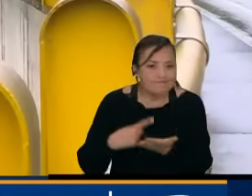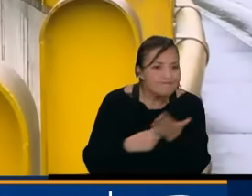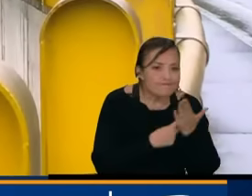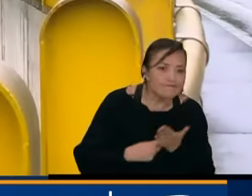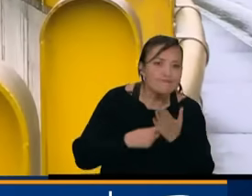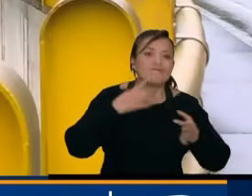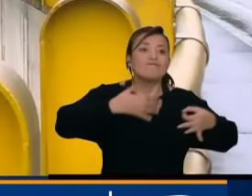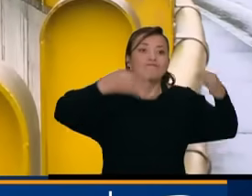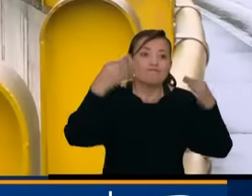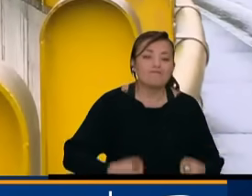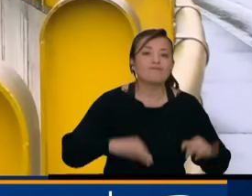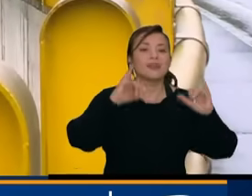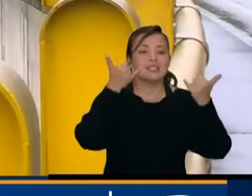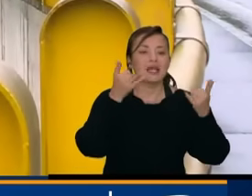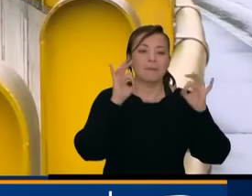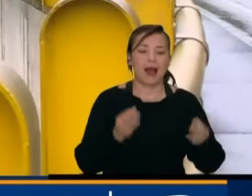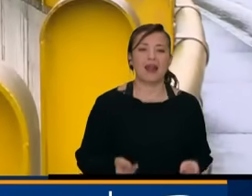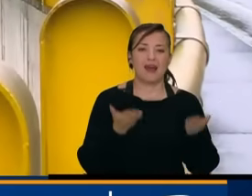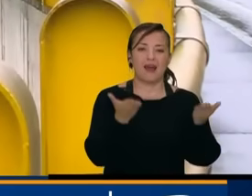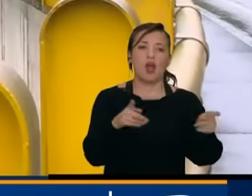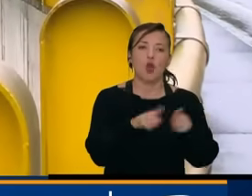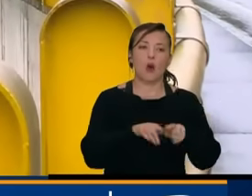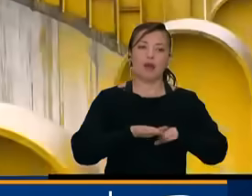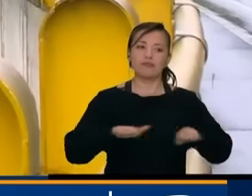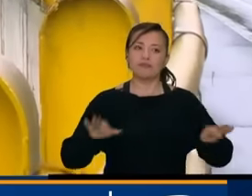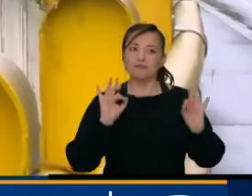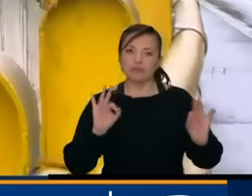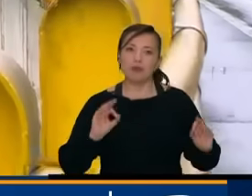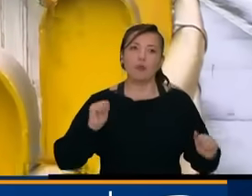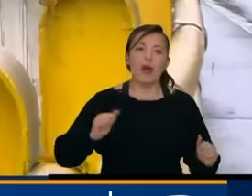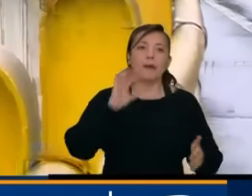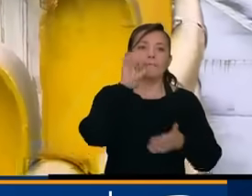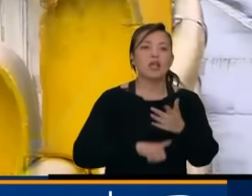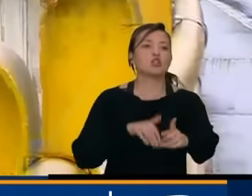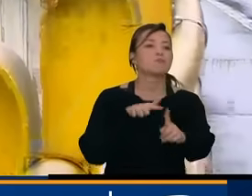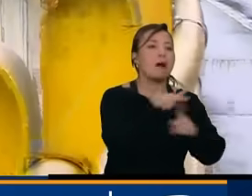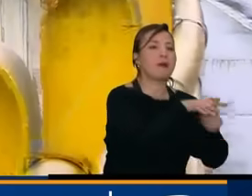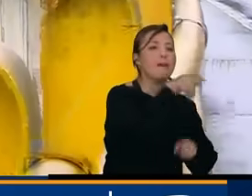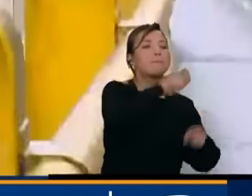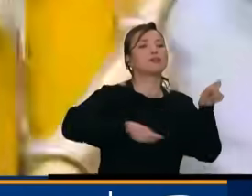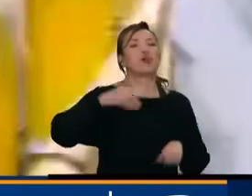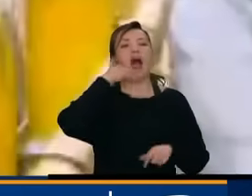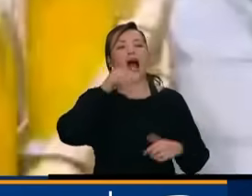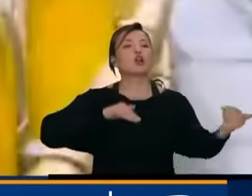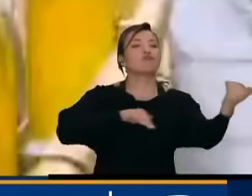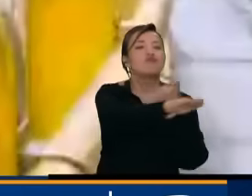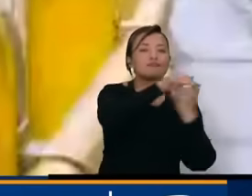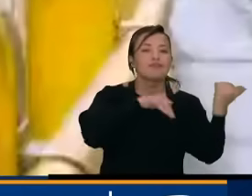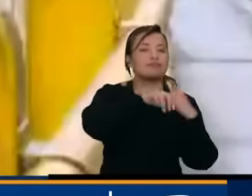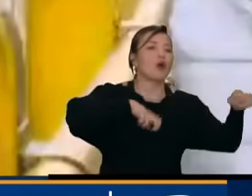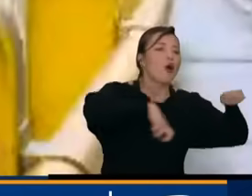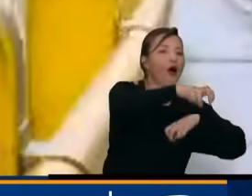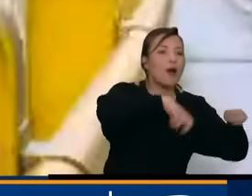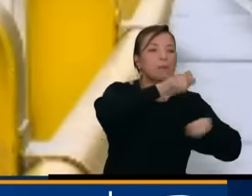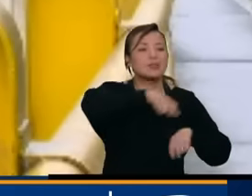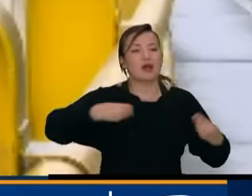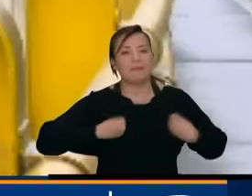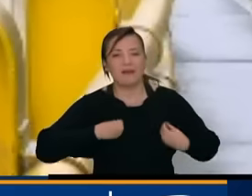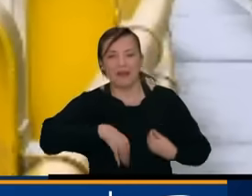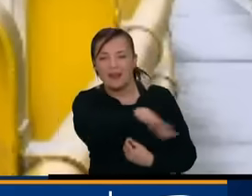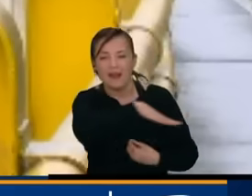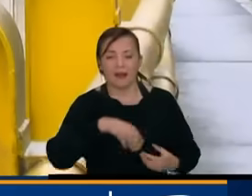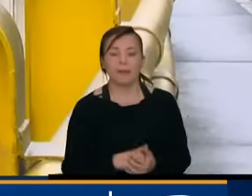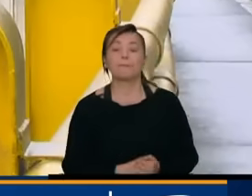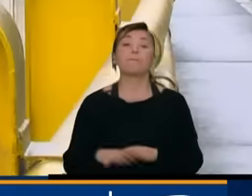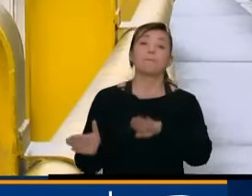para garantizar una condición estable y mínimo riesgo de impacto sobre usuarios que se desplazan en la vía y poblaciones cercanas. De